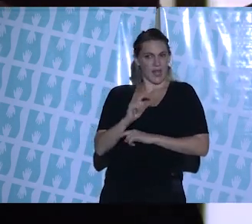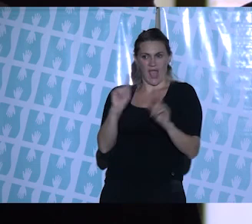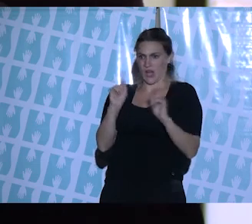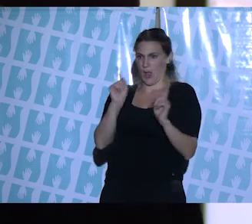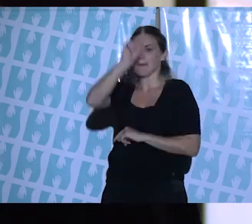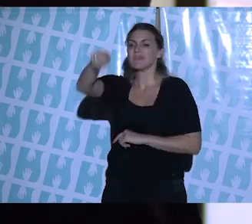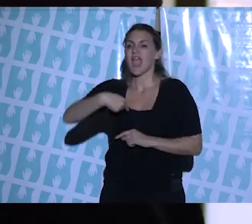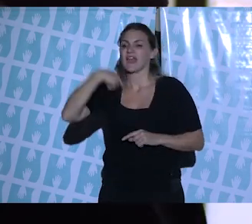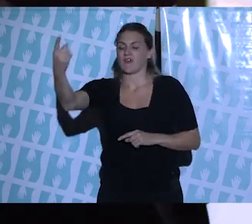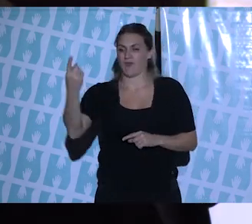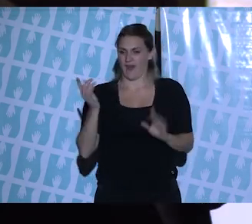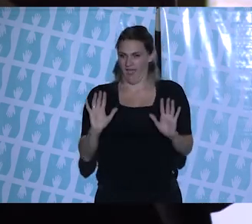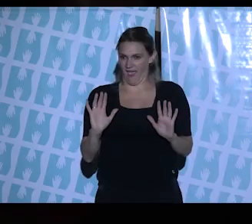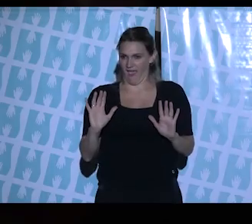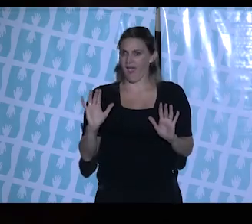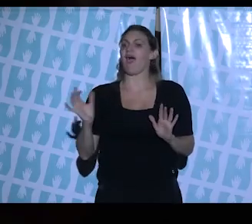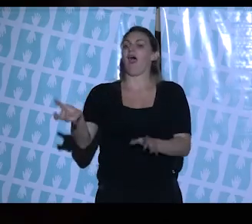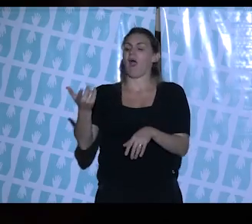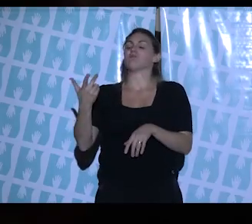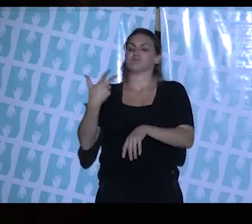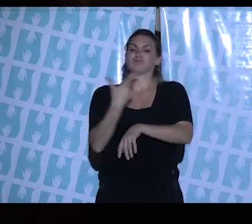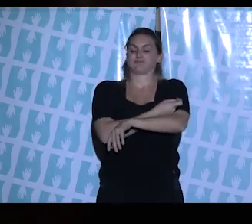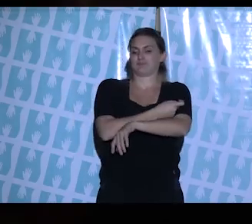o 5 ensayos clínicos